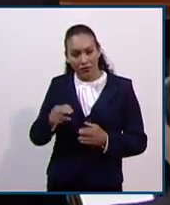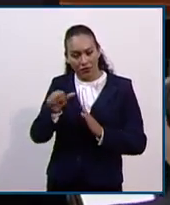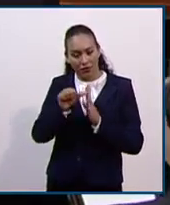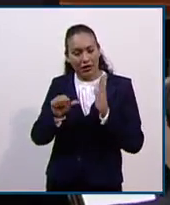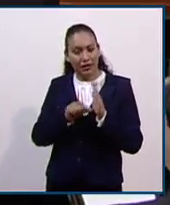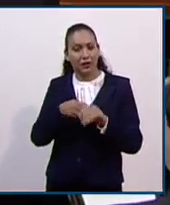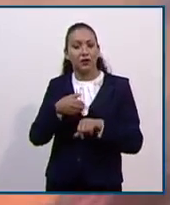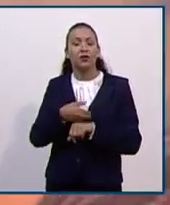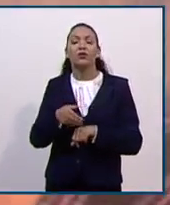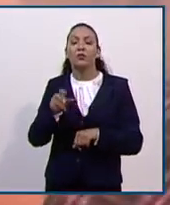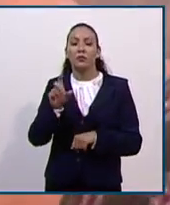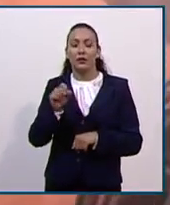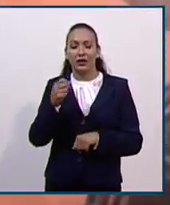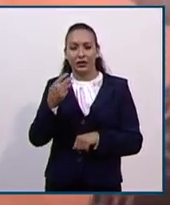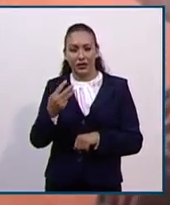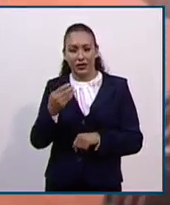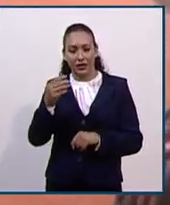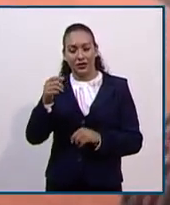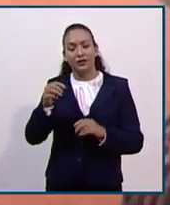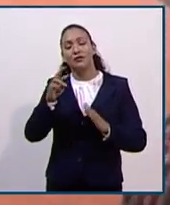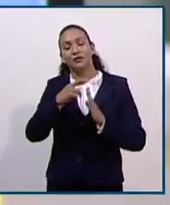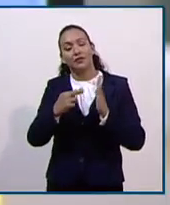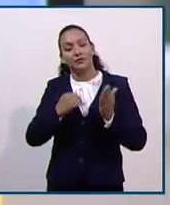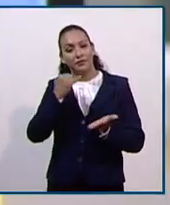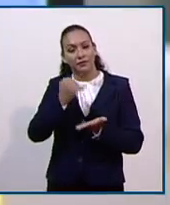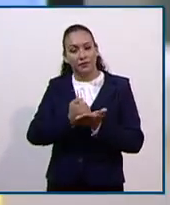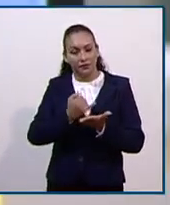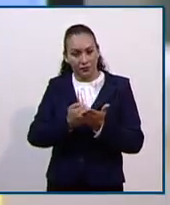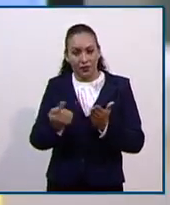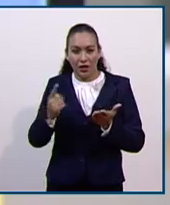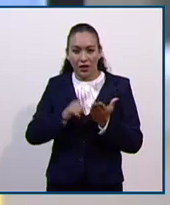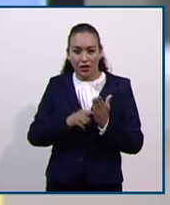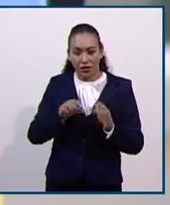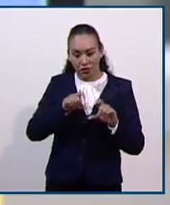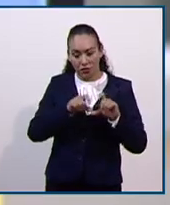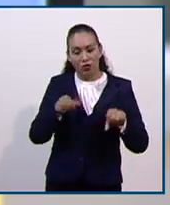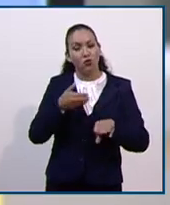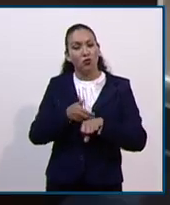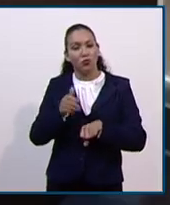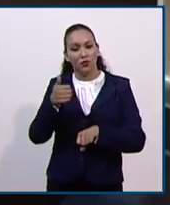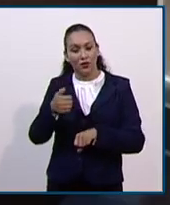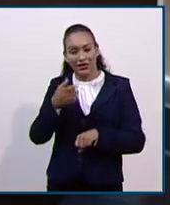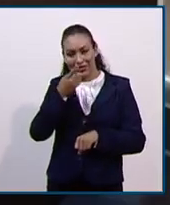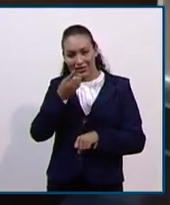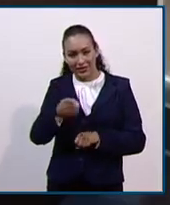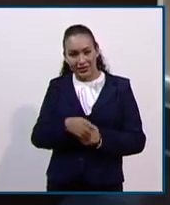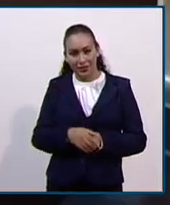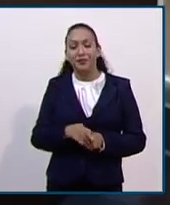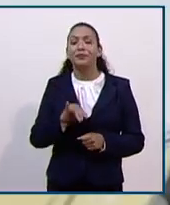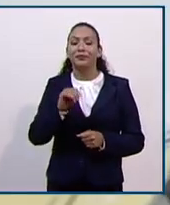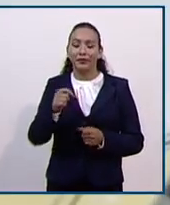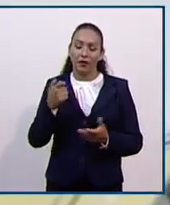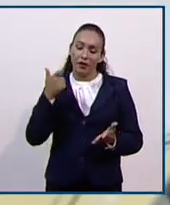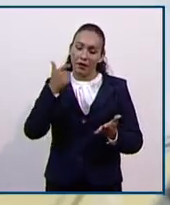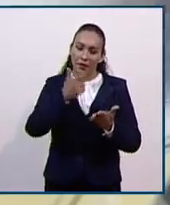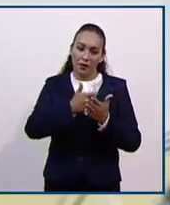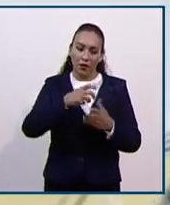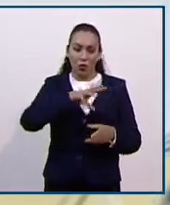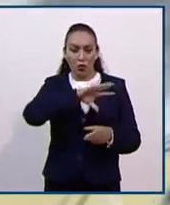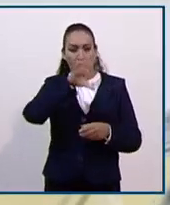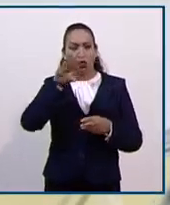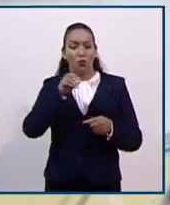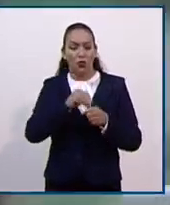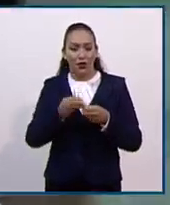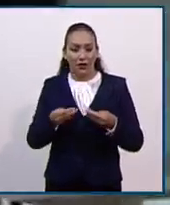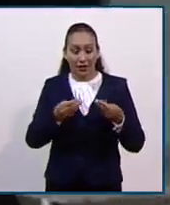artículo 23 del Código Fiscal de la Federación, que en su párrafo sexto prevé la compensación universal, lo que permite a